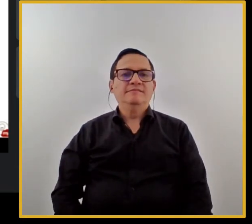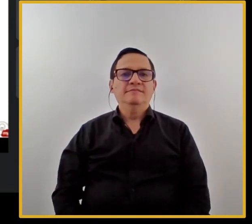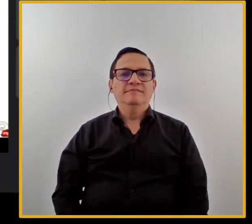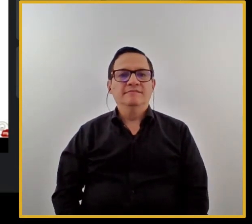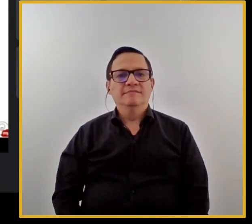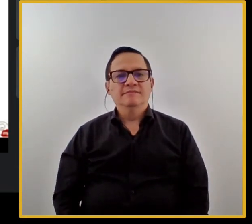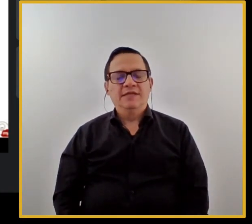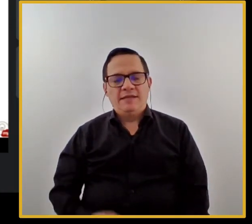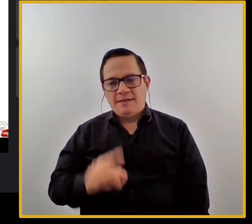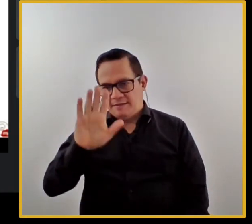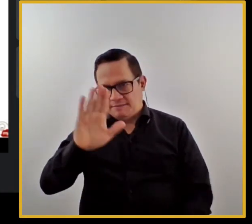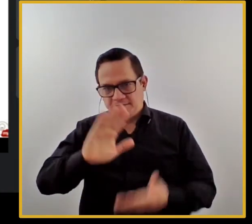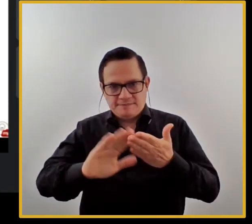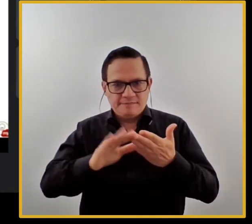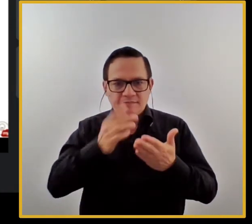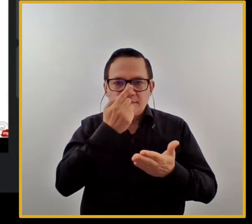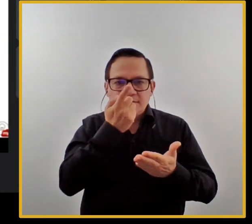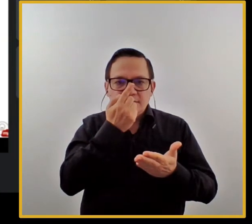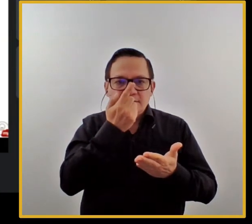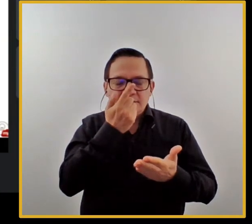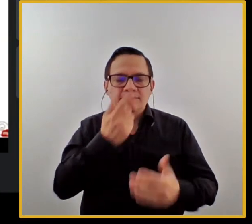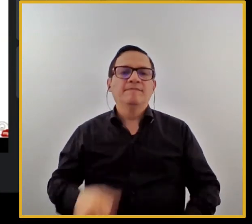Pero mira acá.